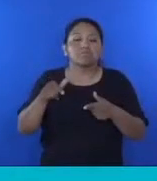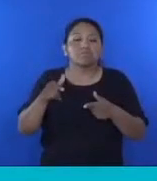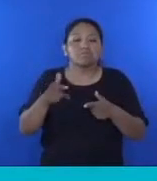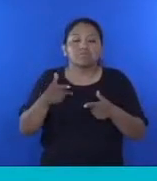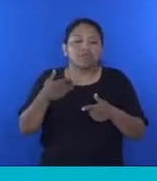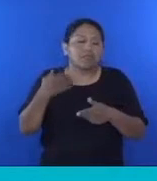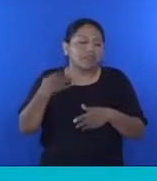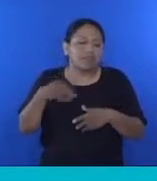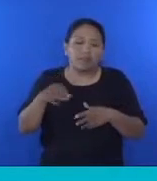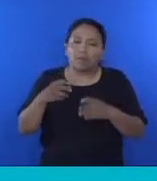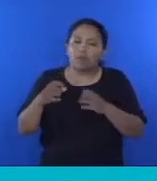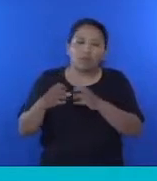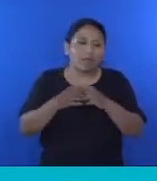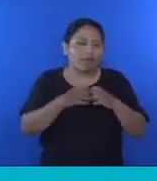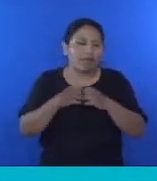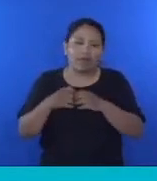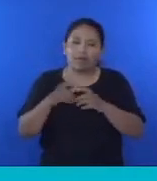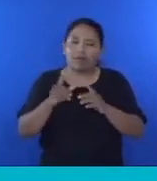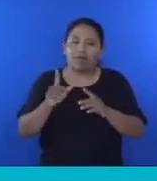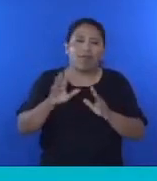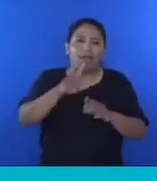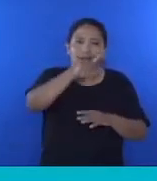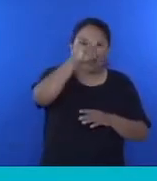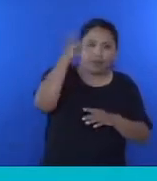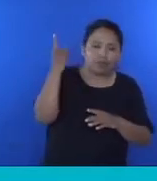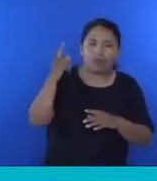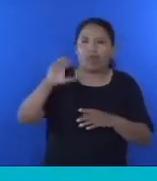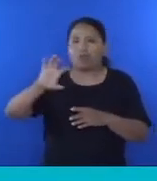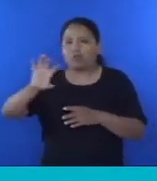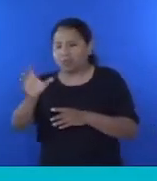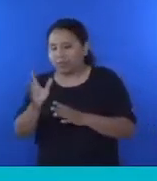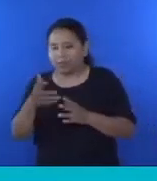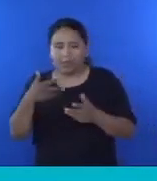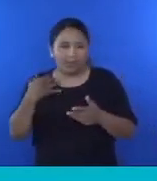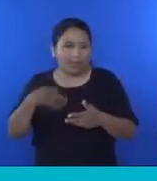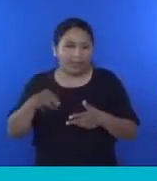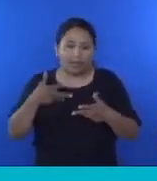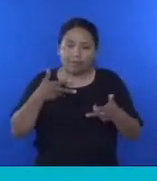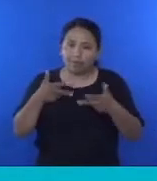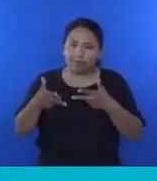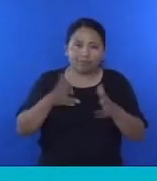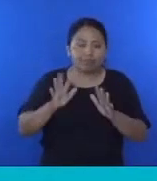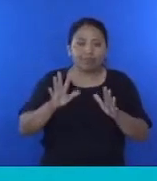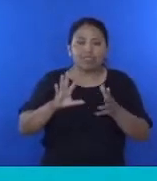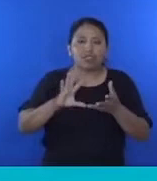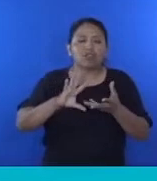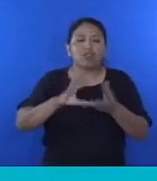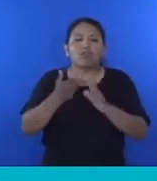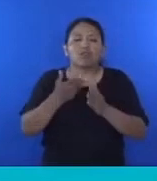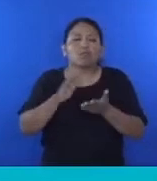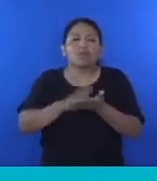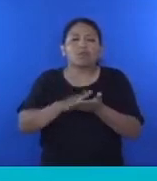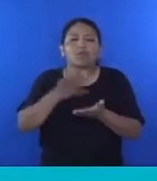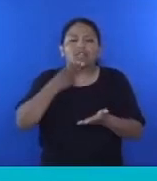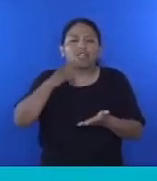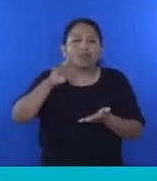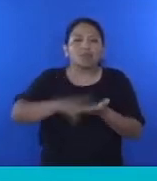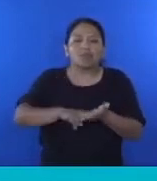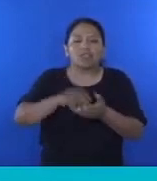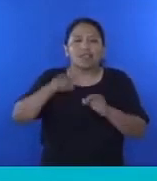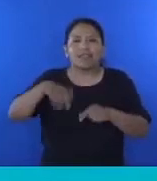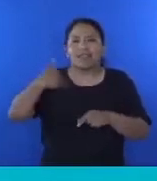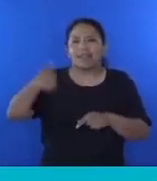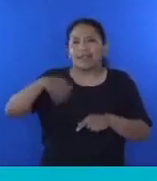momento hay que debatir definitivamente, tanto a nivel nacional como a nivel provincial, es la cuestión de la estructura tributaria de la